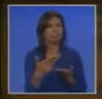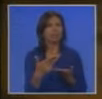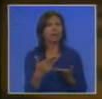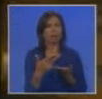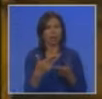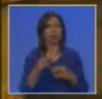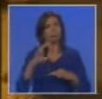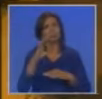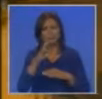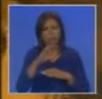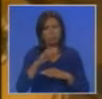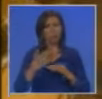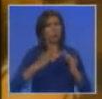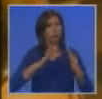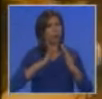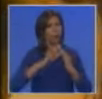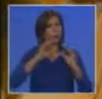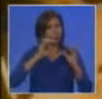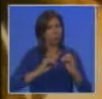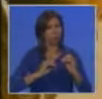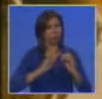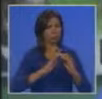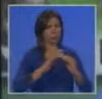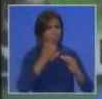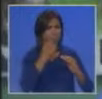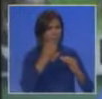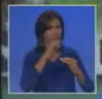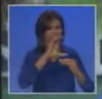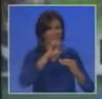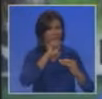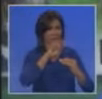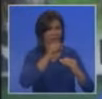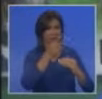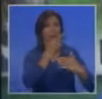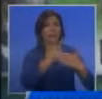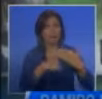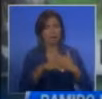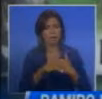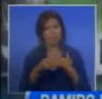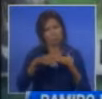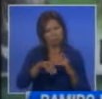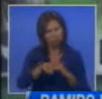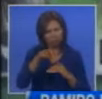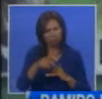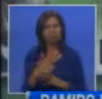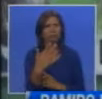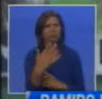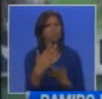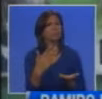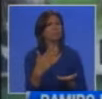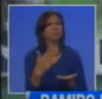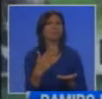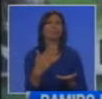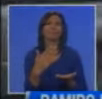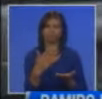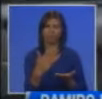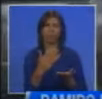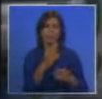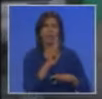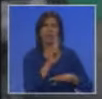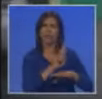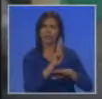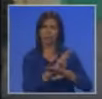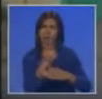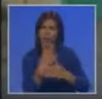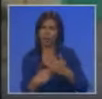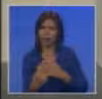fue encontrada en la casa de uno de los hijos de Cañarte. Esa arma encontramos en uno de los domicilios de los hijos del rector. Y que